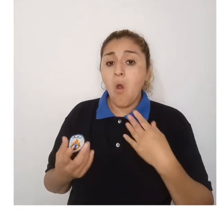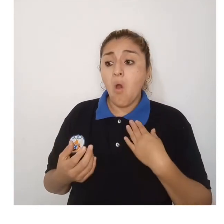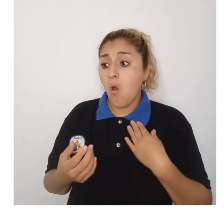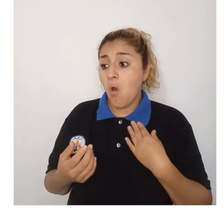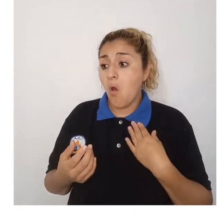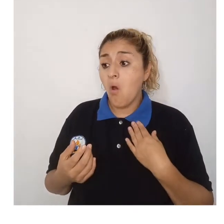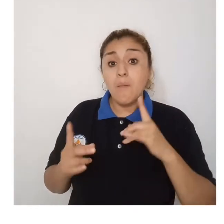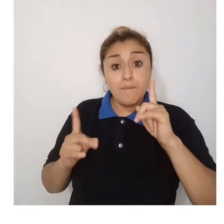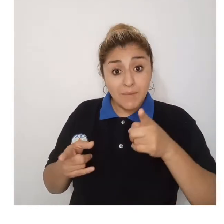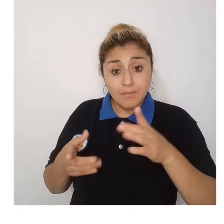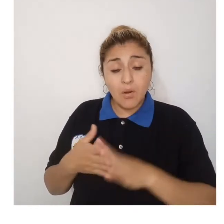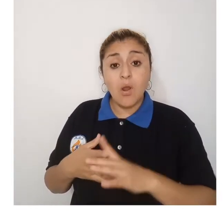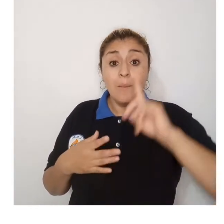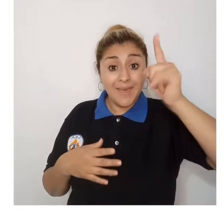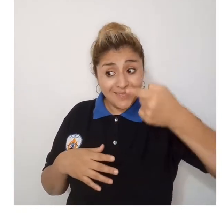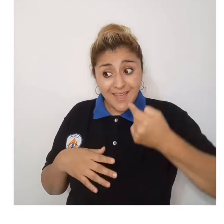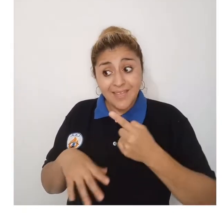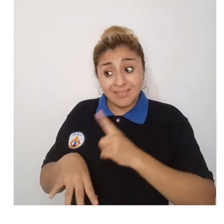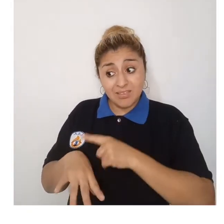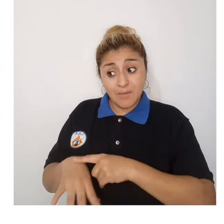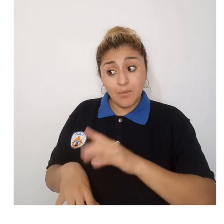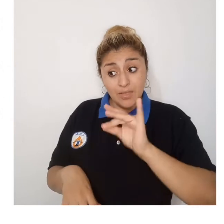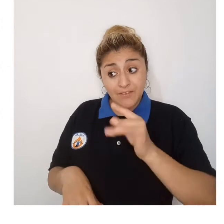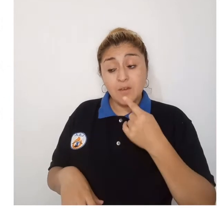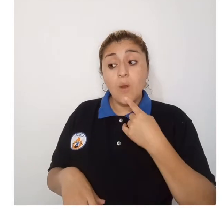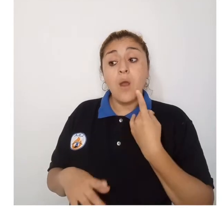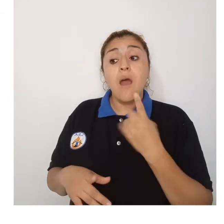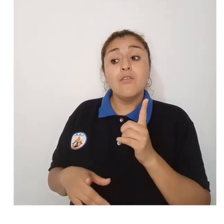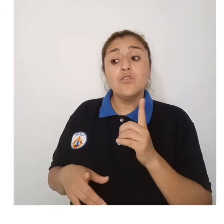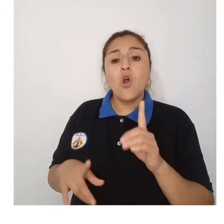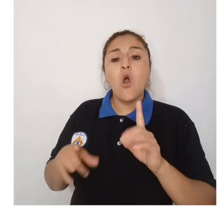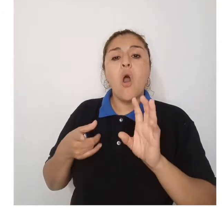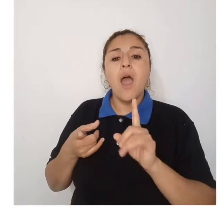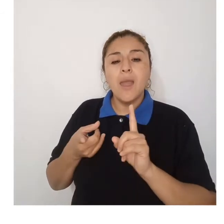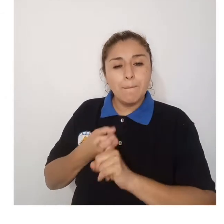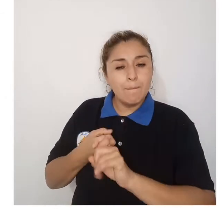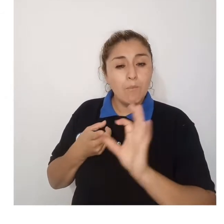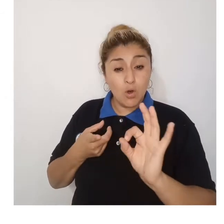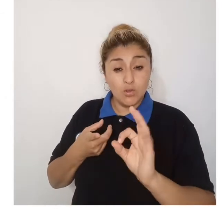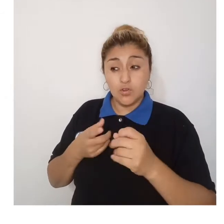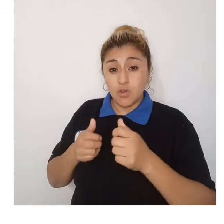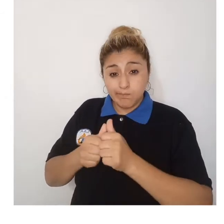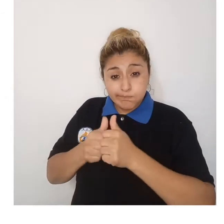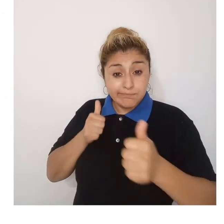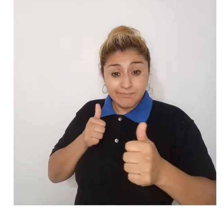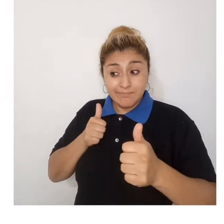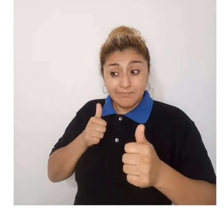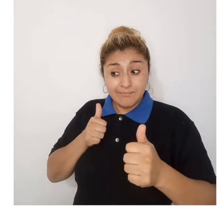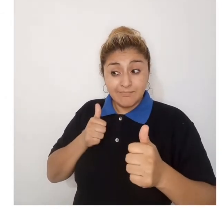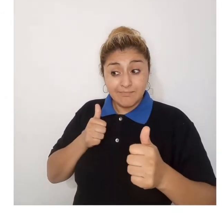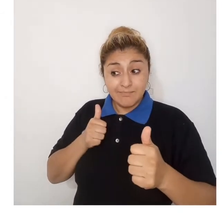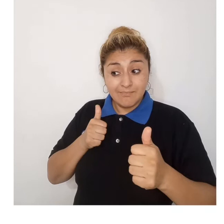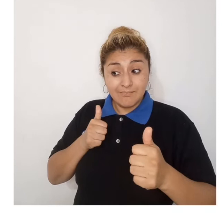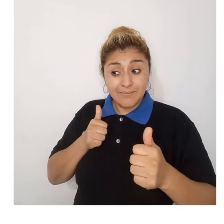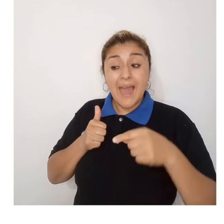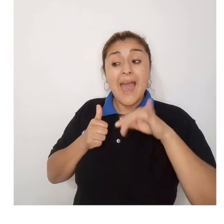quitado entonces en aquellos días hay un harán jesús en esta declaración responde a la